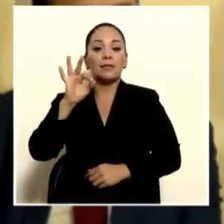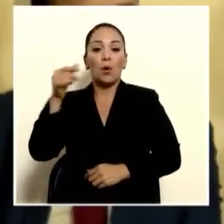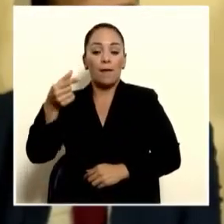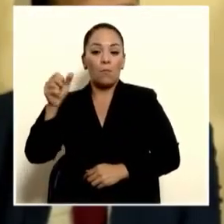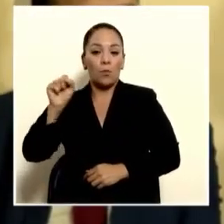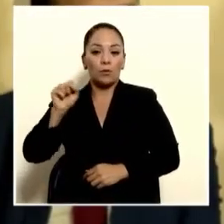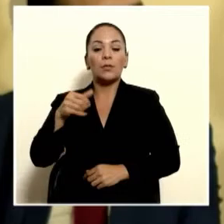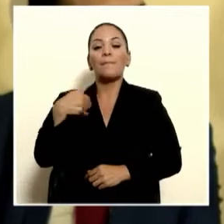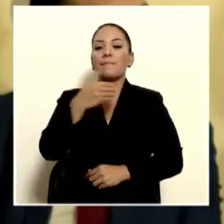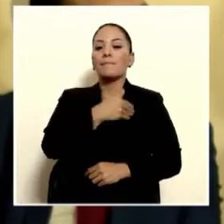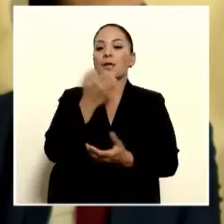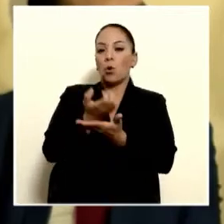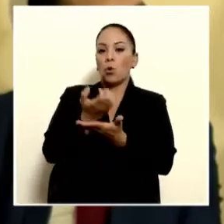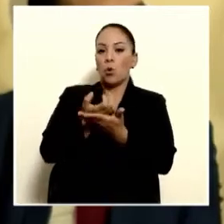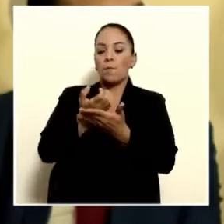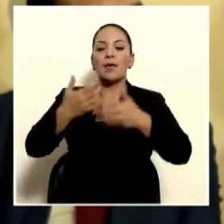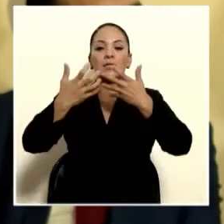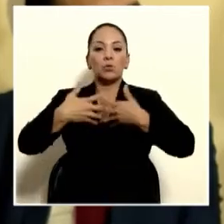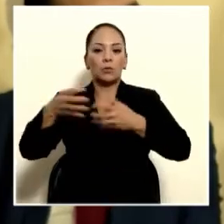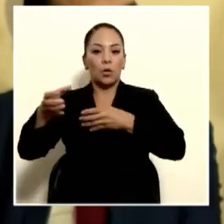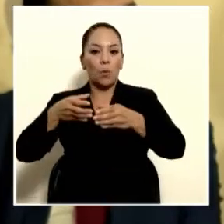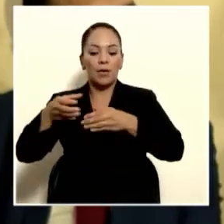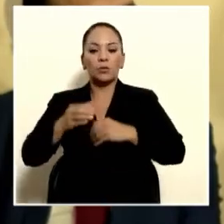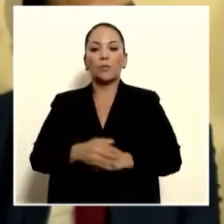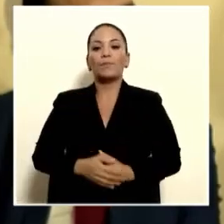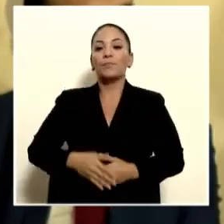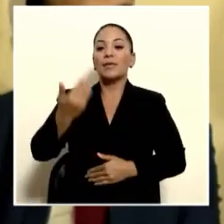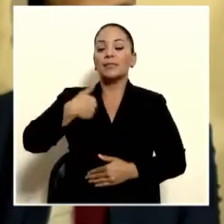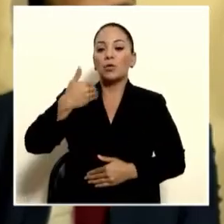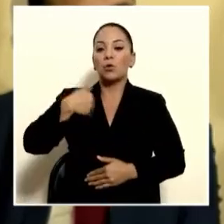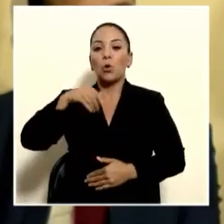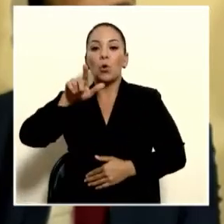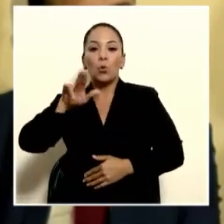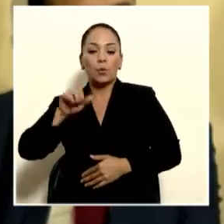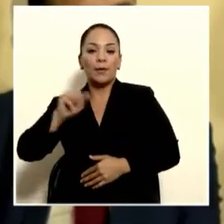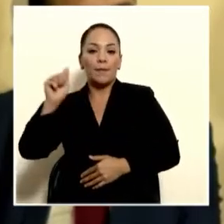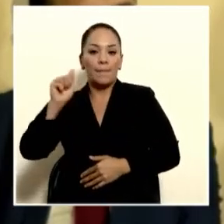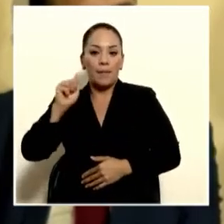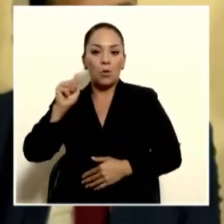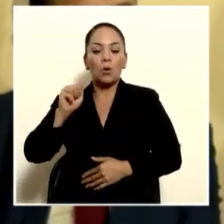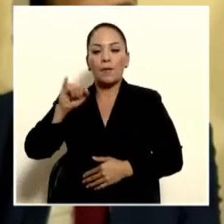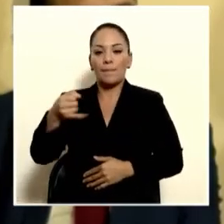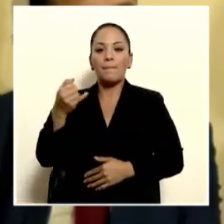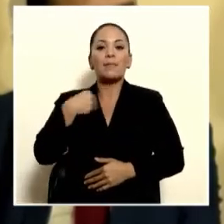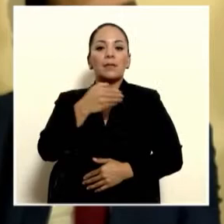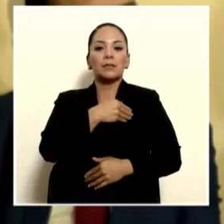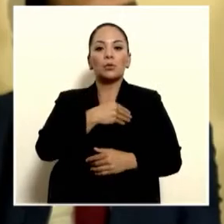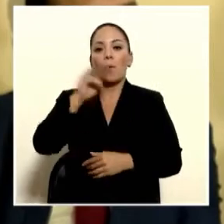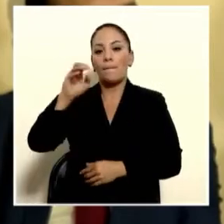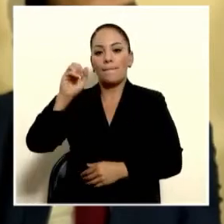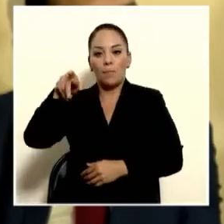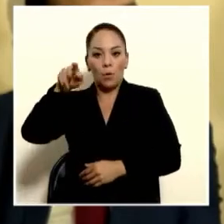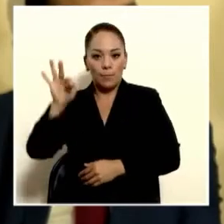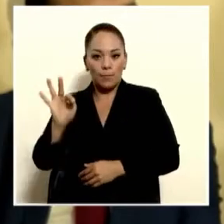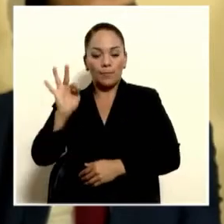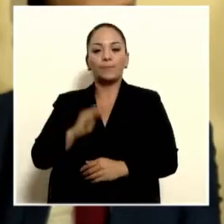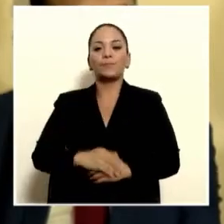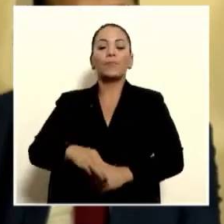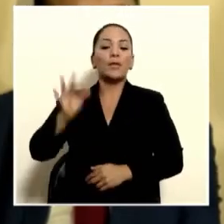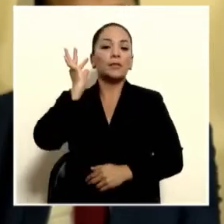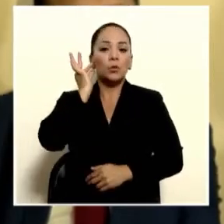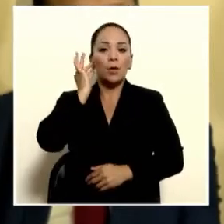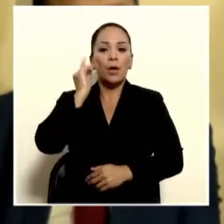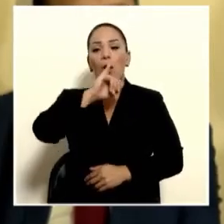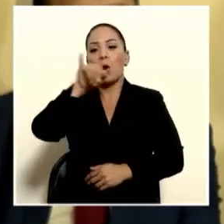Soto, ministro de Economía, Industria y Comercio, el señor Luis Amador Jiménez, ministro de Obras Públicas y Transportes, la